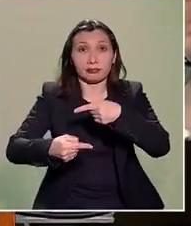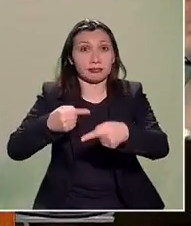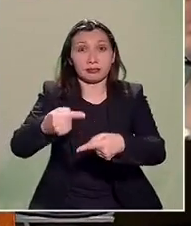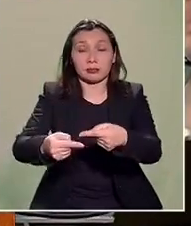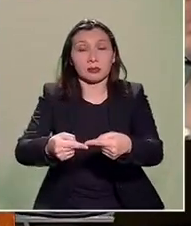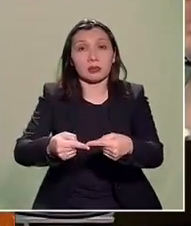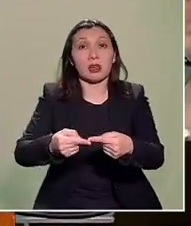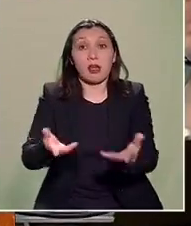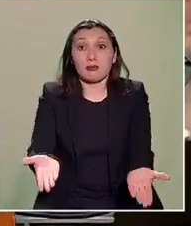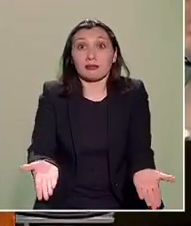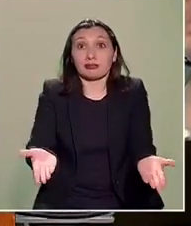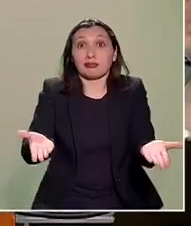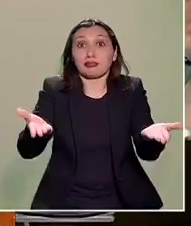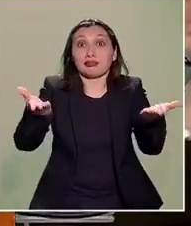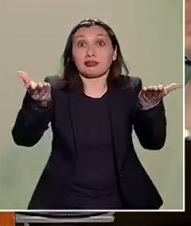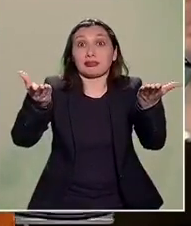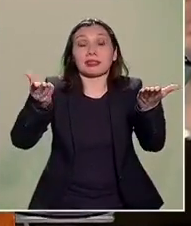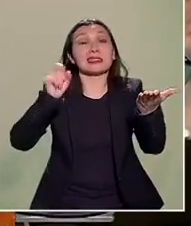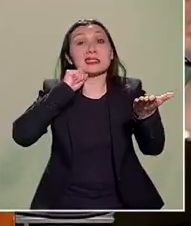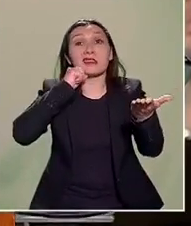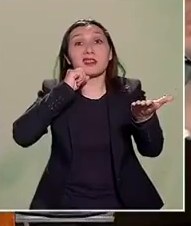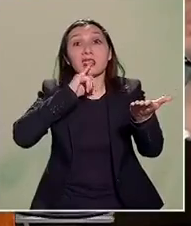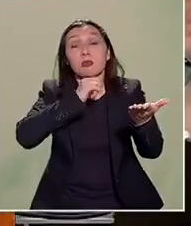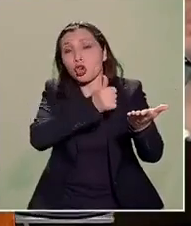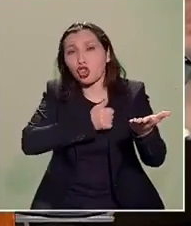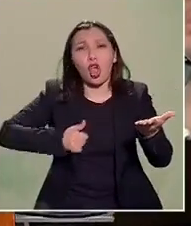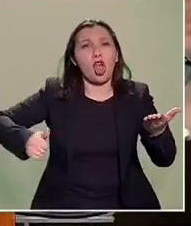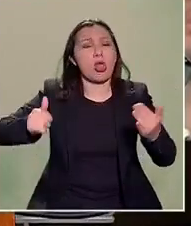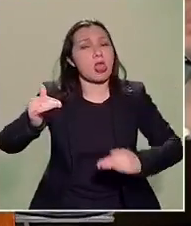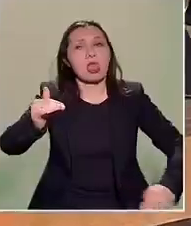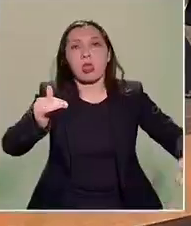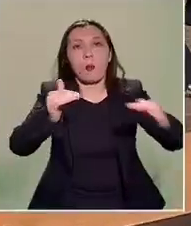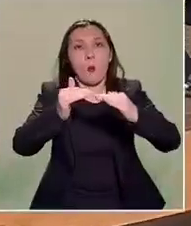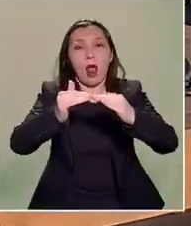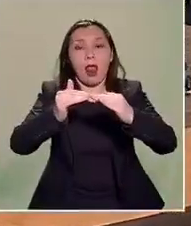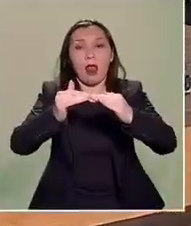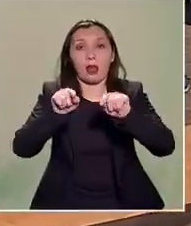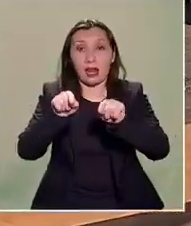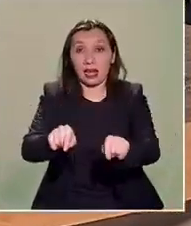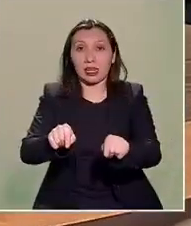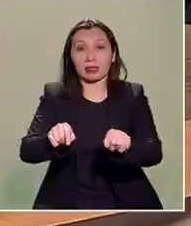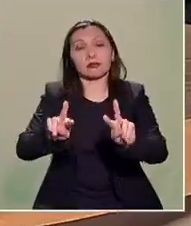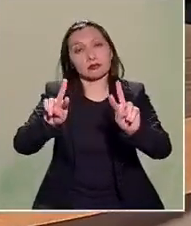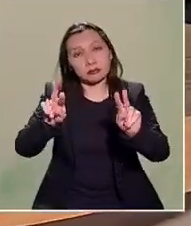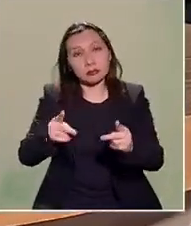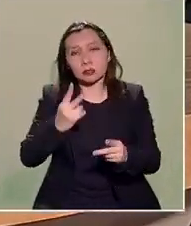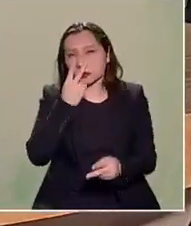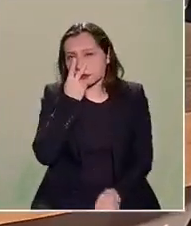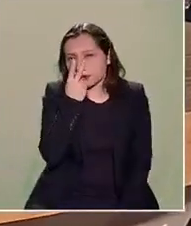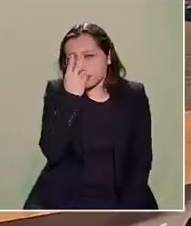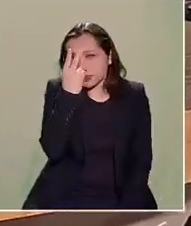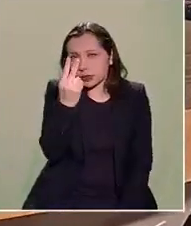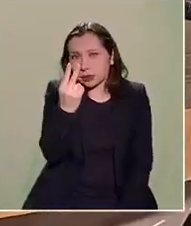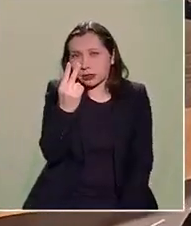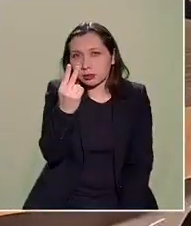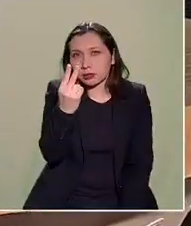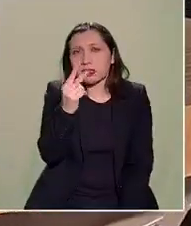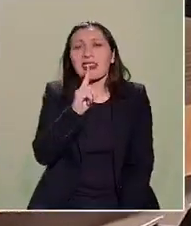la prosperidad va a ser para todos esto es una visión